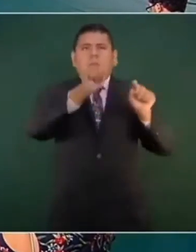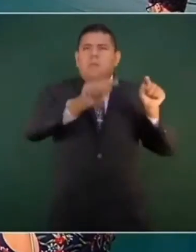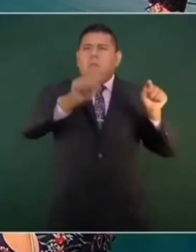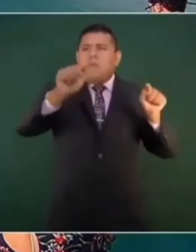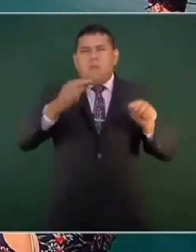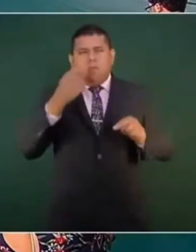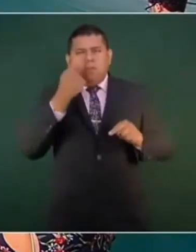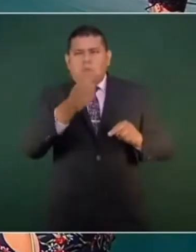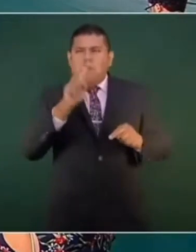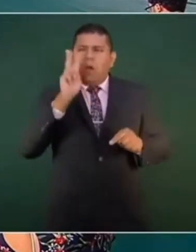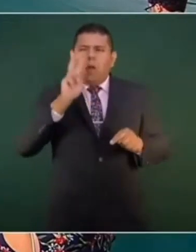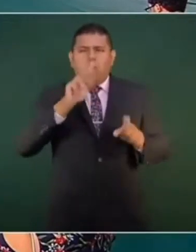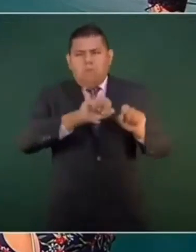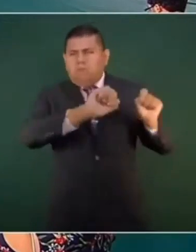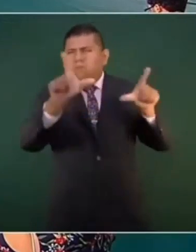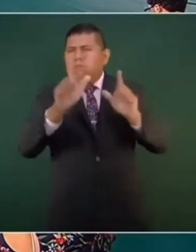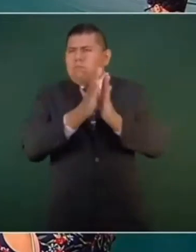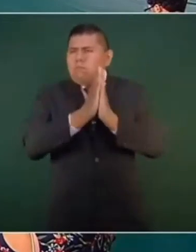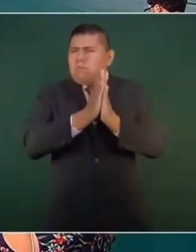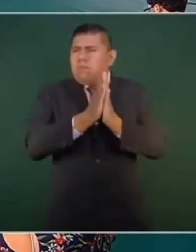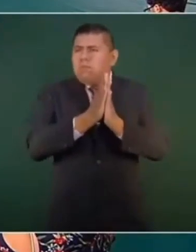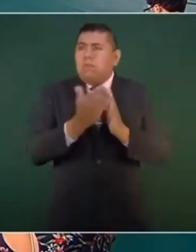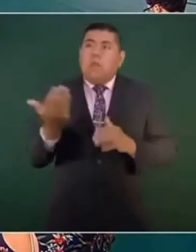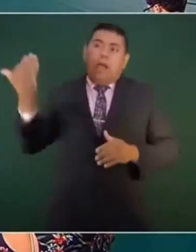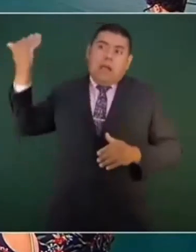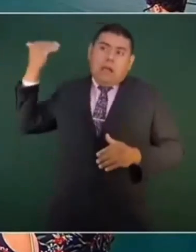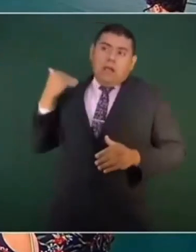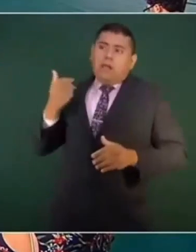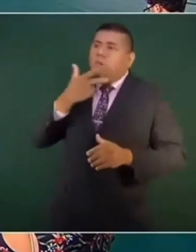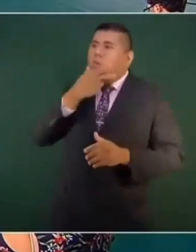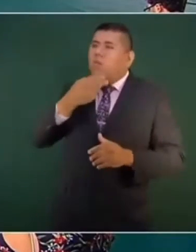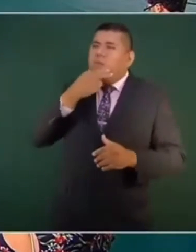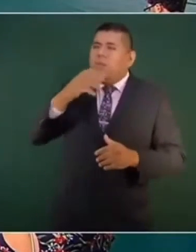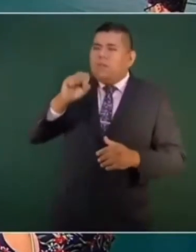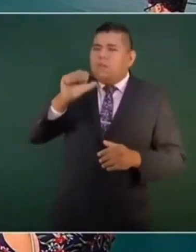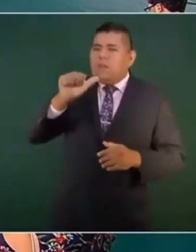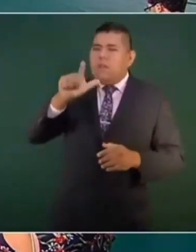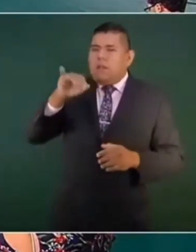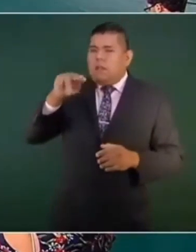no la desde Salinas,